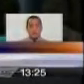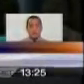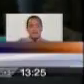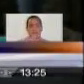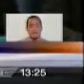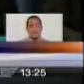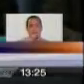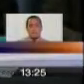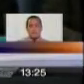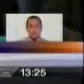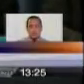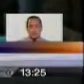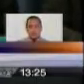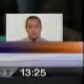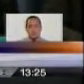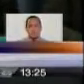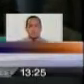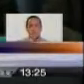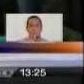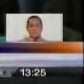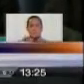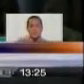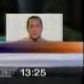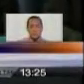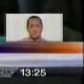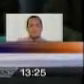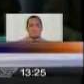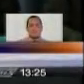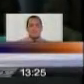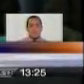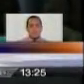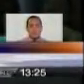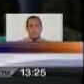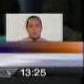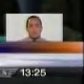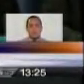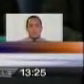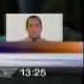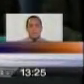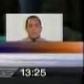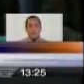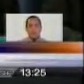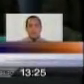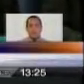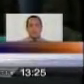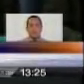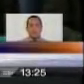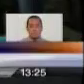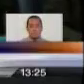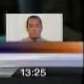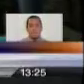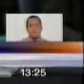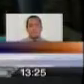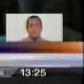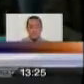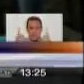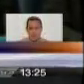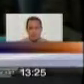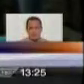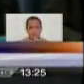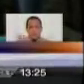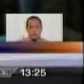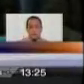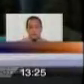defensa de los comandos de Chavín de Huántar, todos los actos que realicé como agente fueron de dominio público.